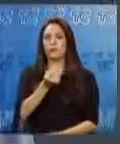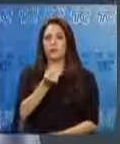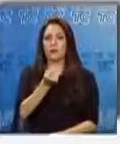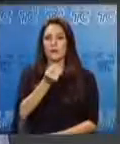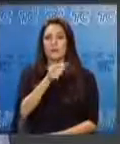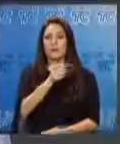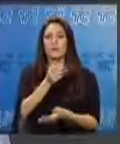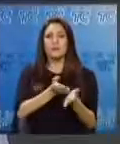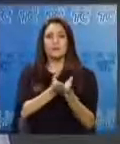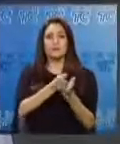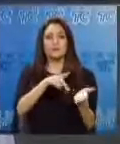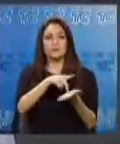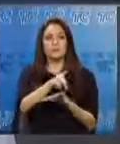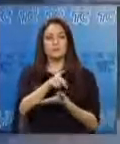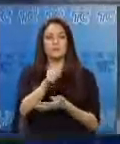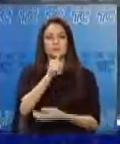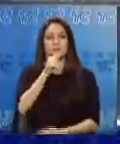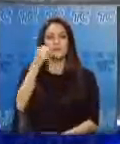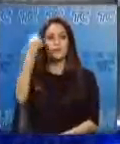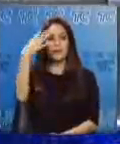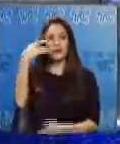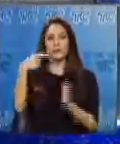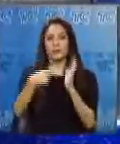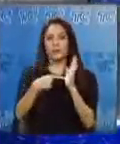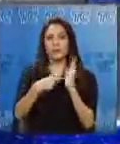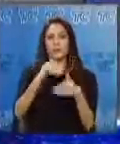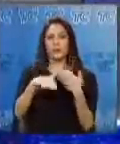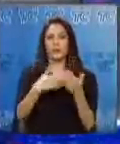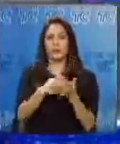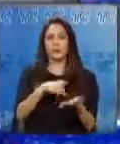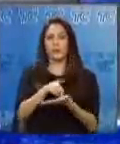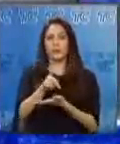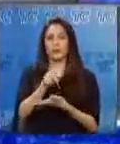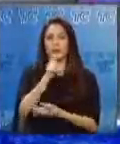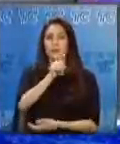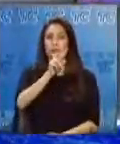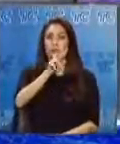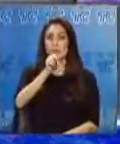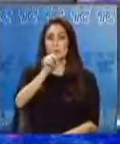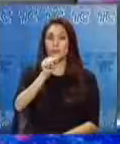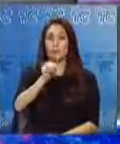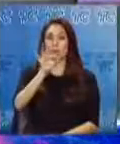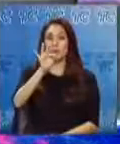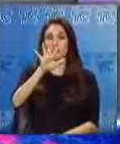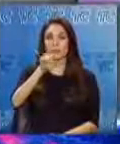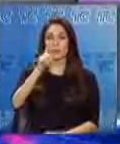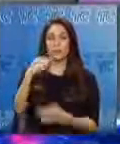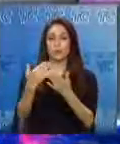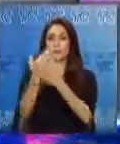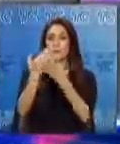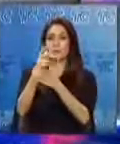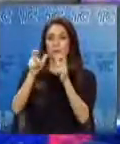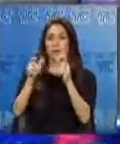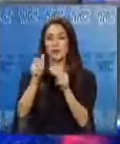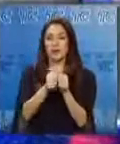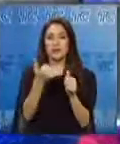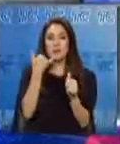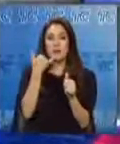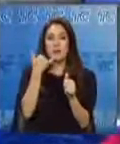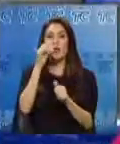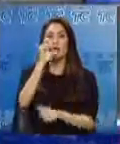servicios básicos y también pago de nuestros impuestos. Al 25 de julio se han abierto 121.951 cuentas de efectivo desde el celular